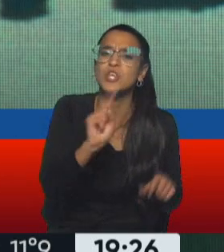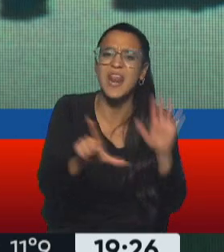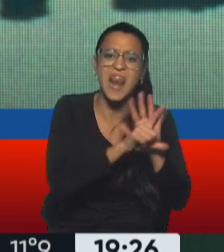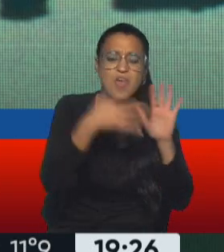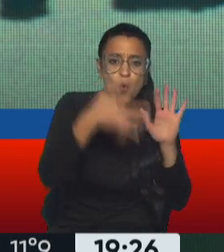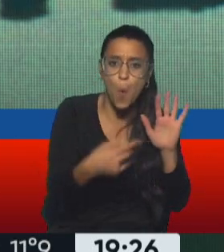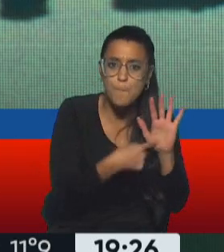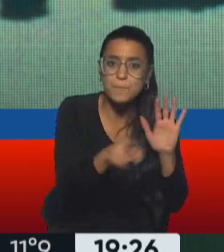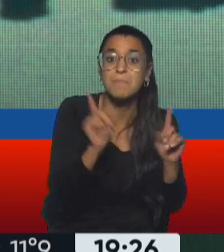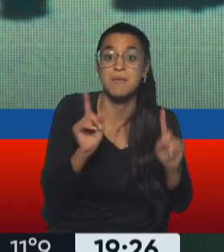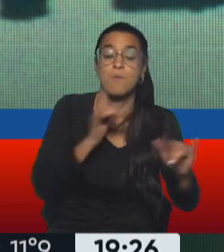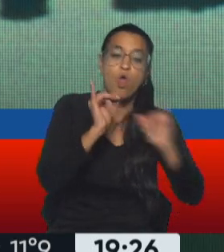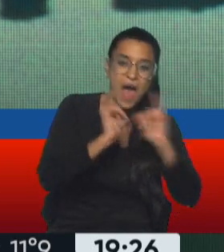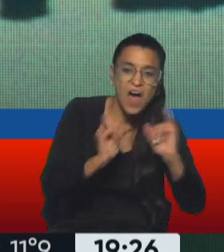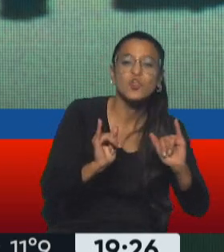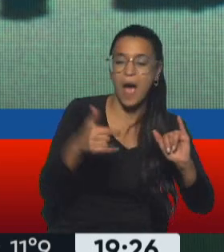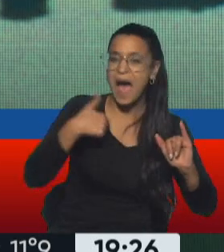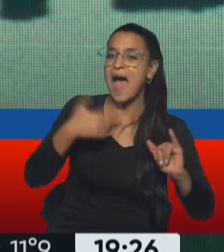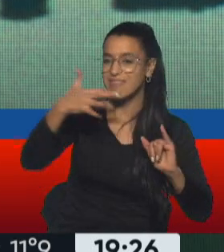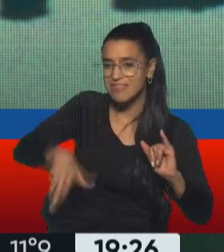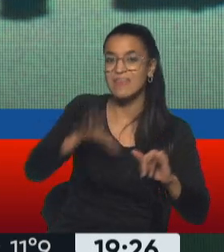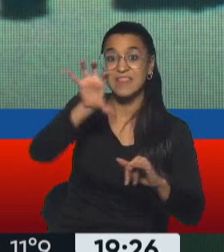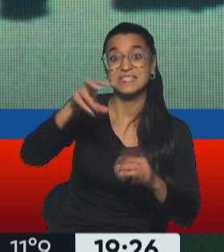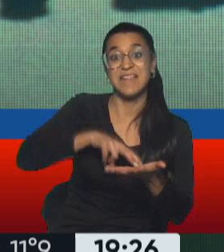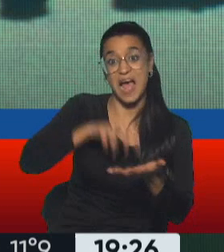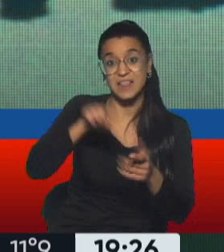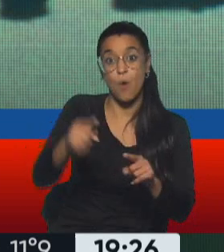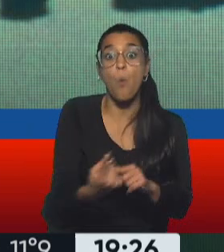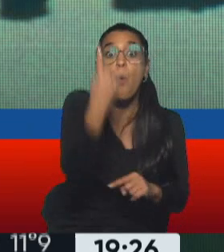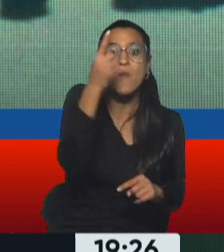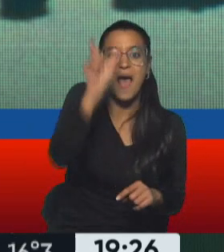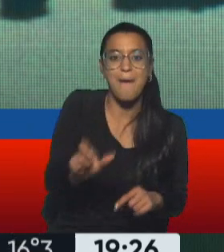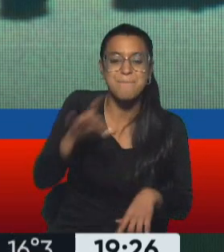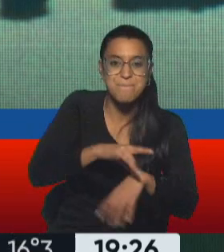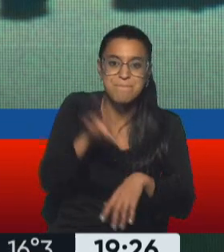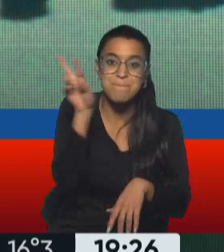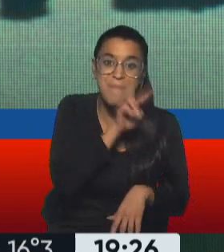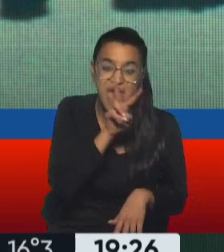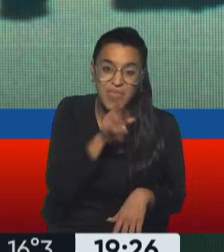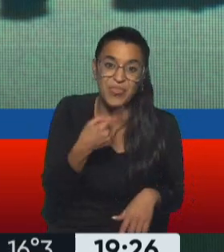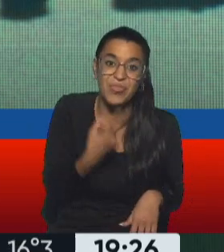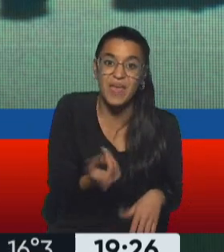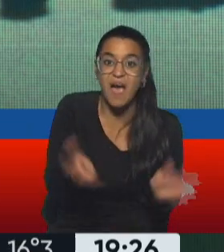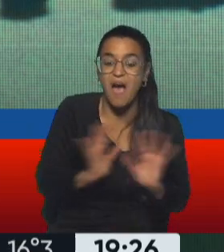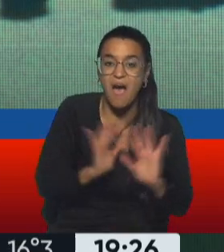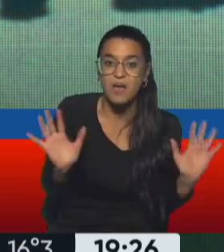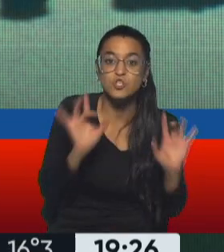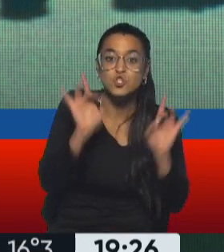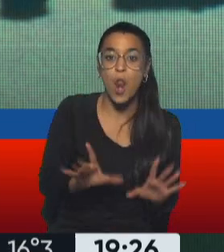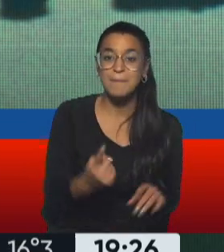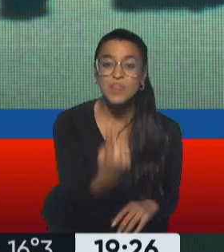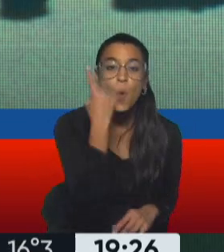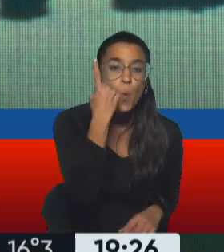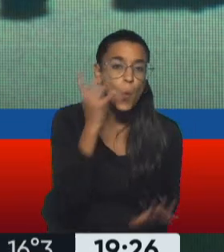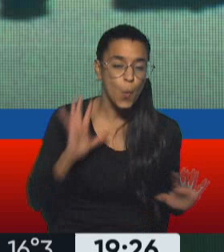con este dato que nos estás dando, entendemos que Salta es uno de ellos. Si hay una sola médica que está